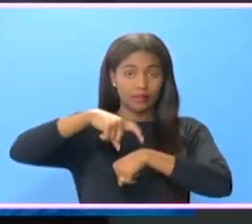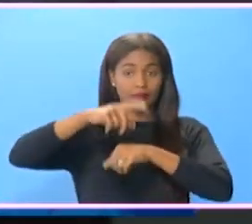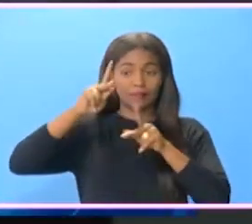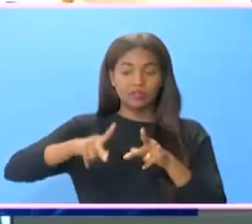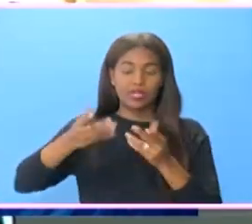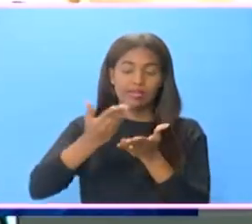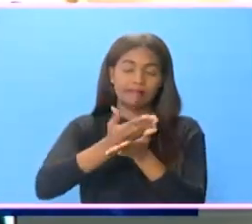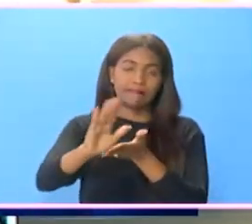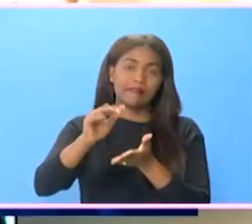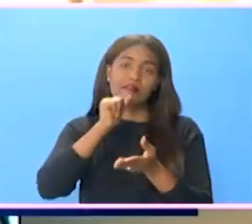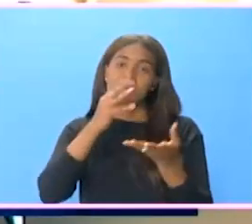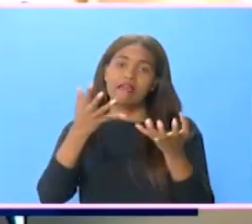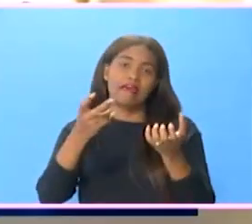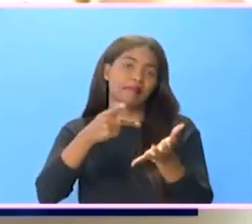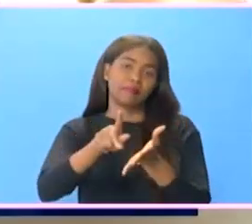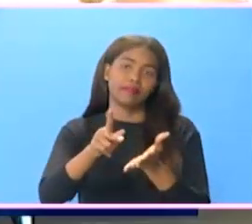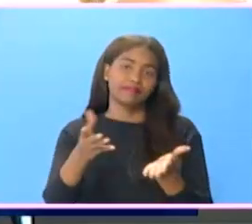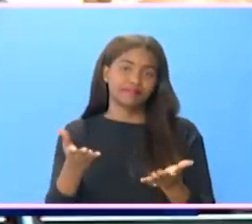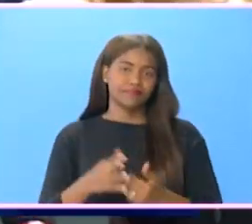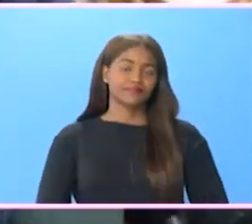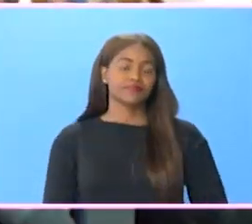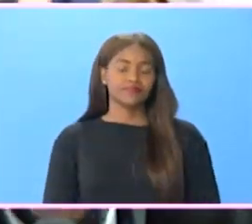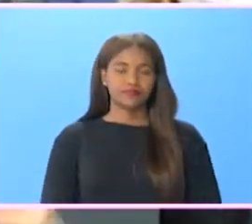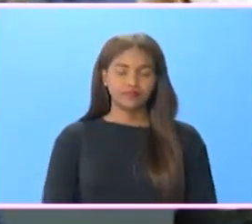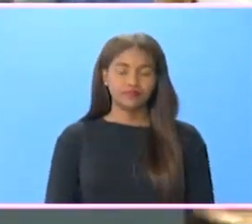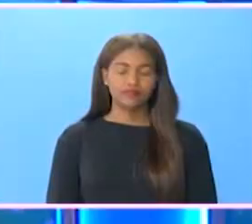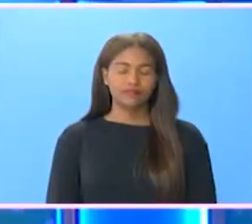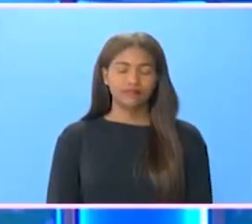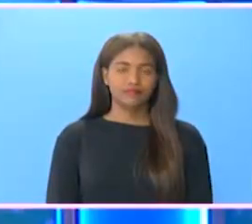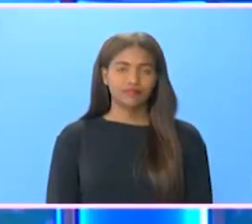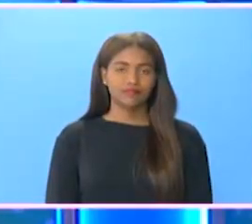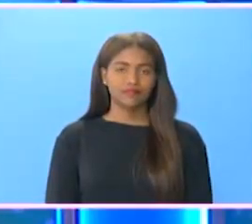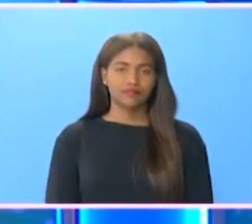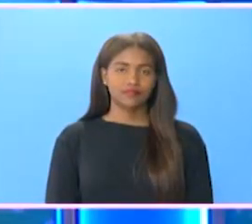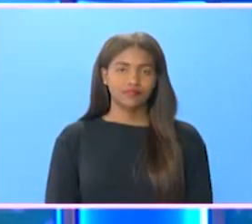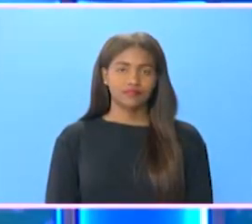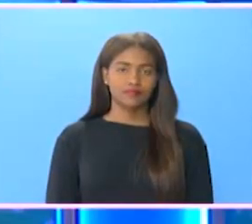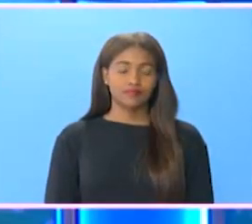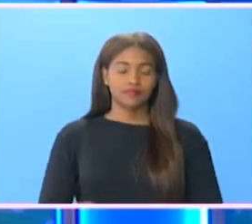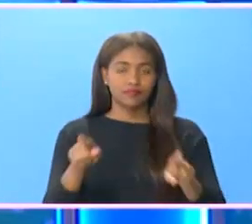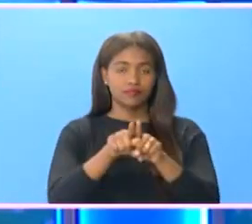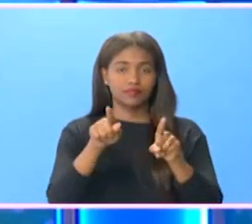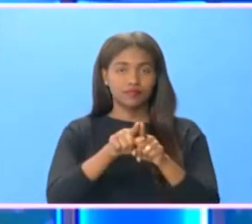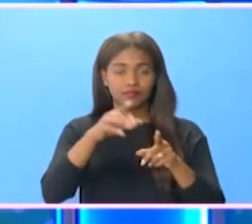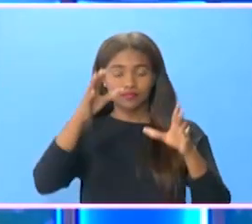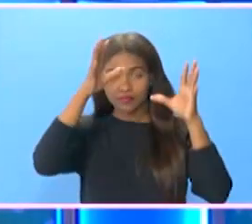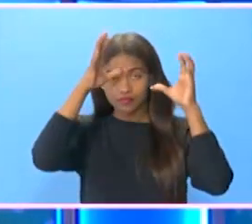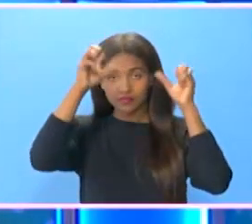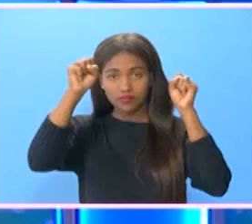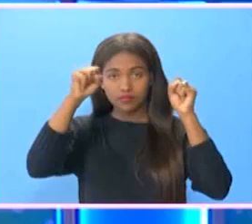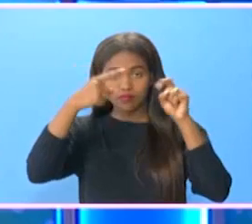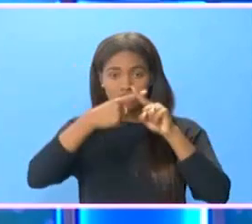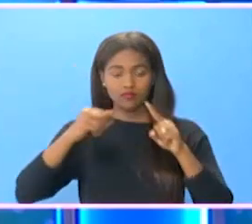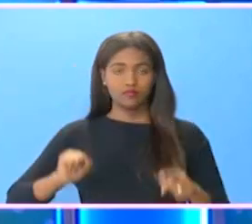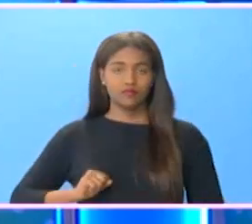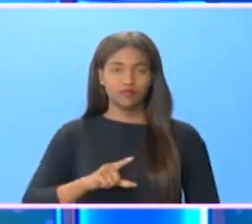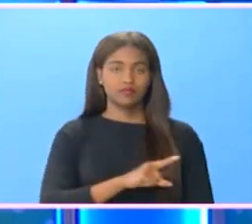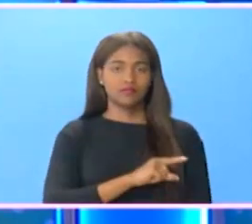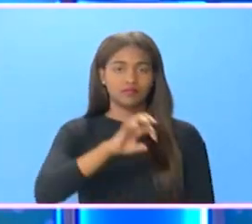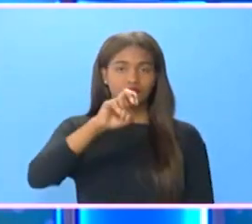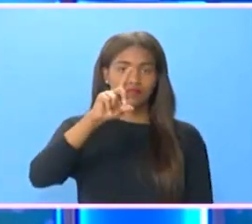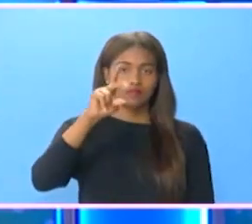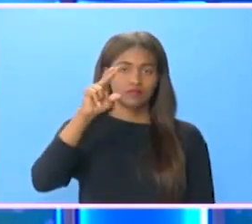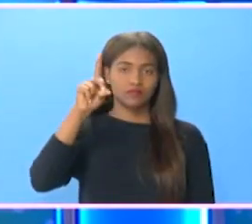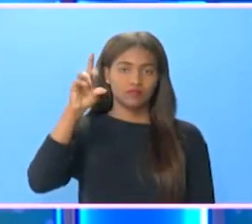fiscal. Para 4RD Noticias, Ramón Santana Álvarez. En tanto, señores, el presidente del Senado, Eduardo